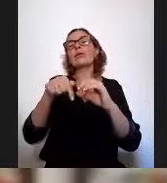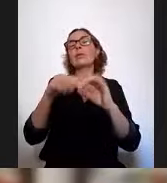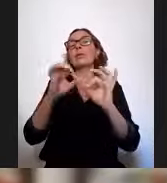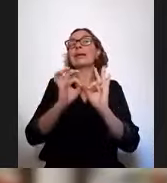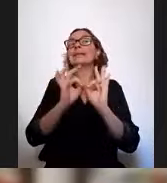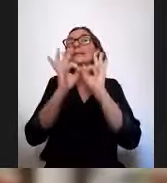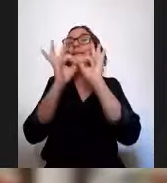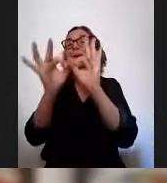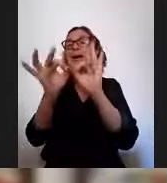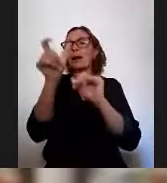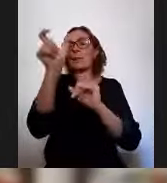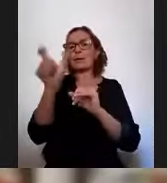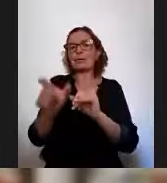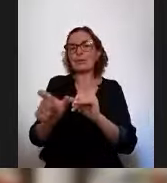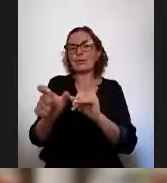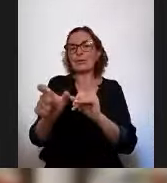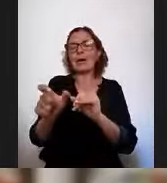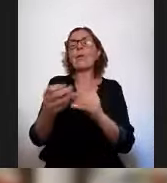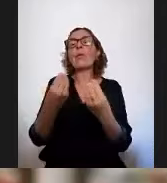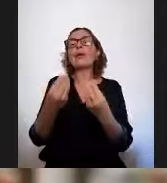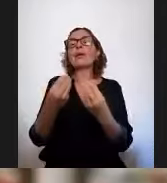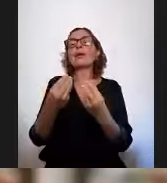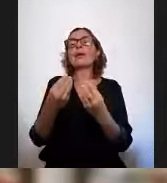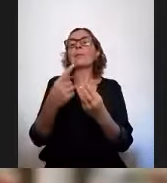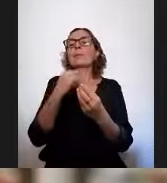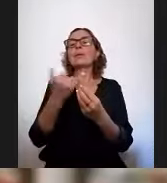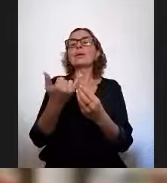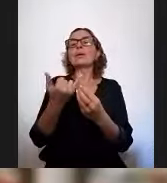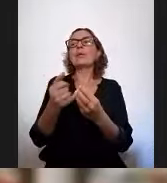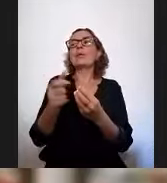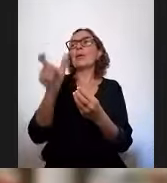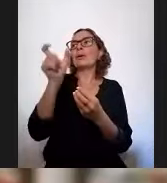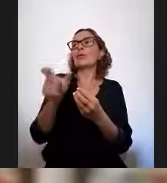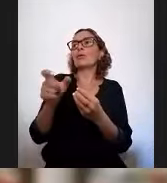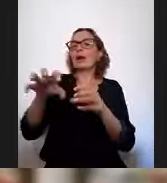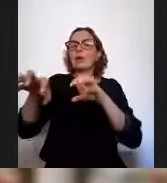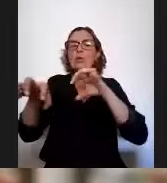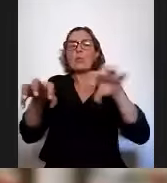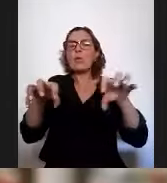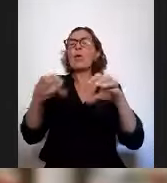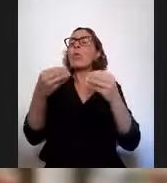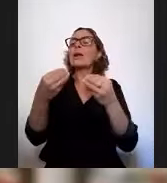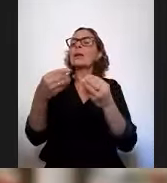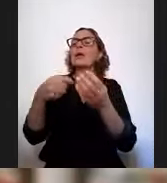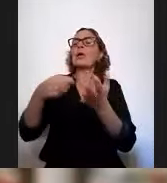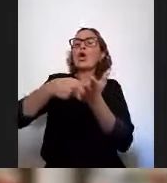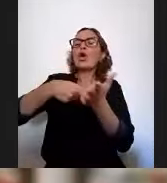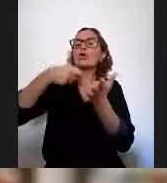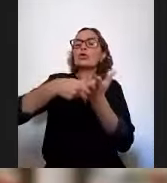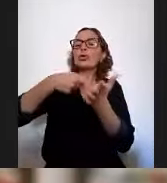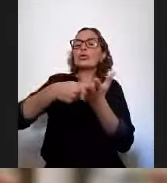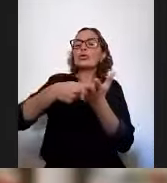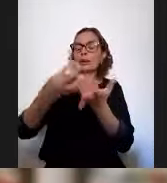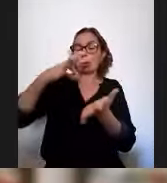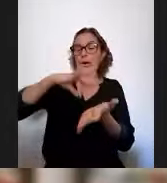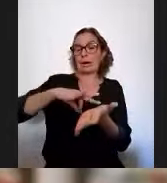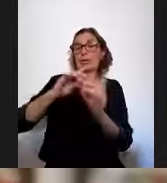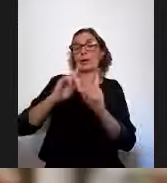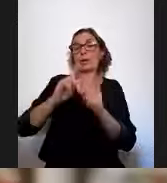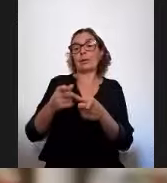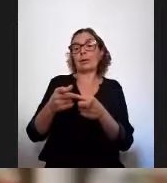los clientes, cuál es el segmento de mis clientes, la estructura de costos y el flujo de ingresos, es decir, el